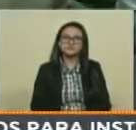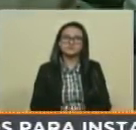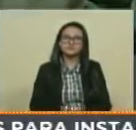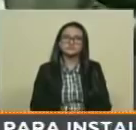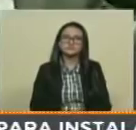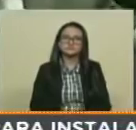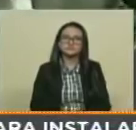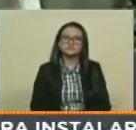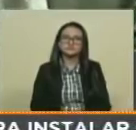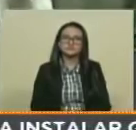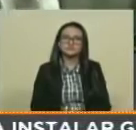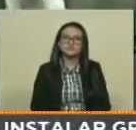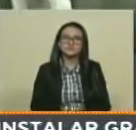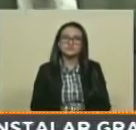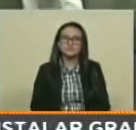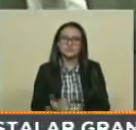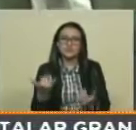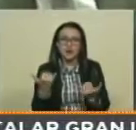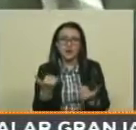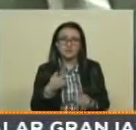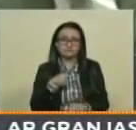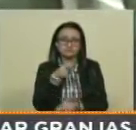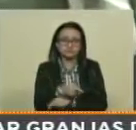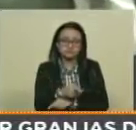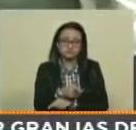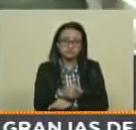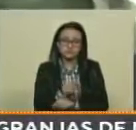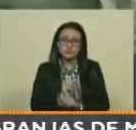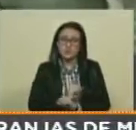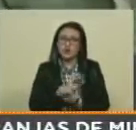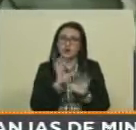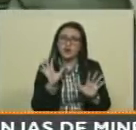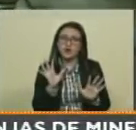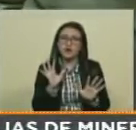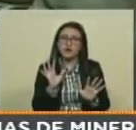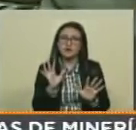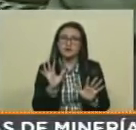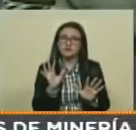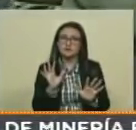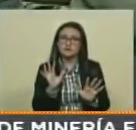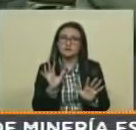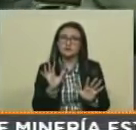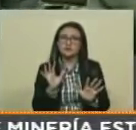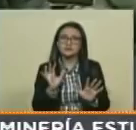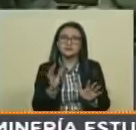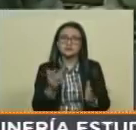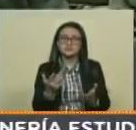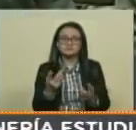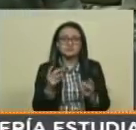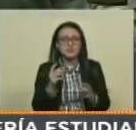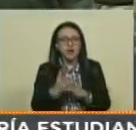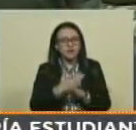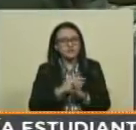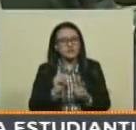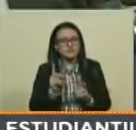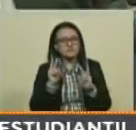Por lo tanto, dimos instrucciones claras para que se dejaran de producir sobreseimientos sin realizar diligencia de investigación.